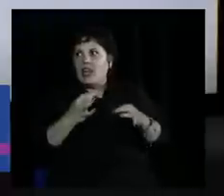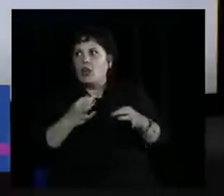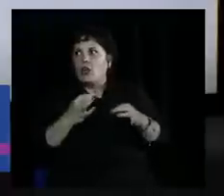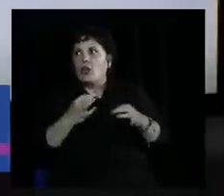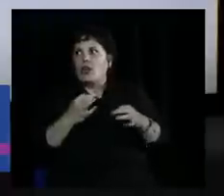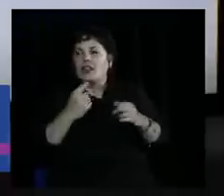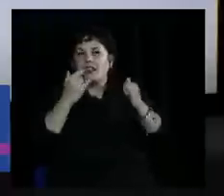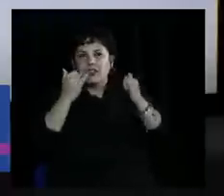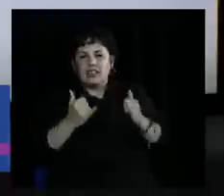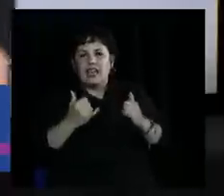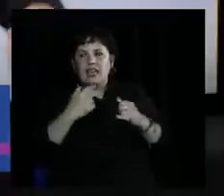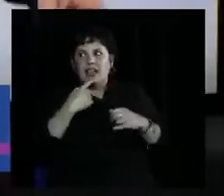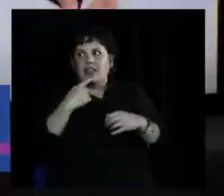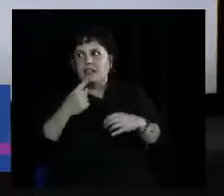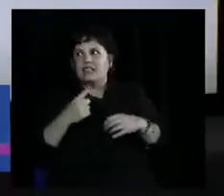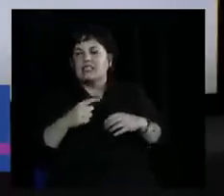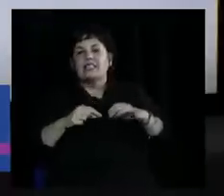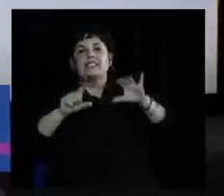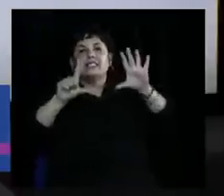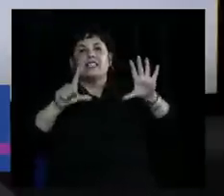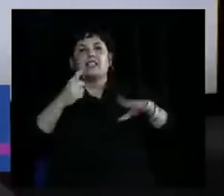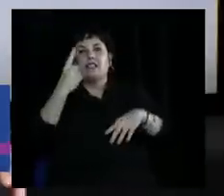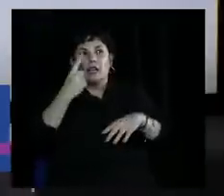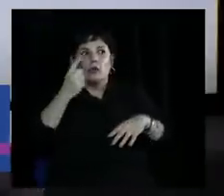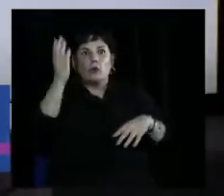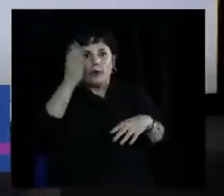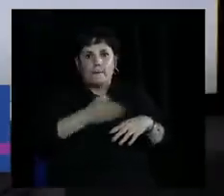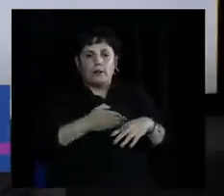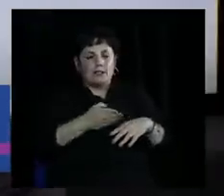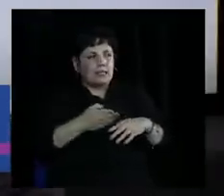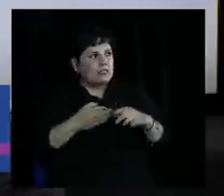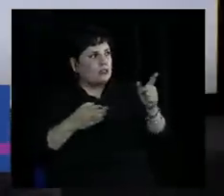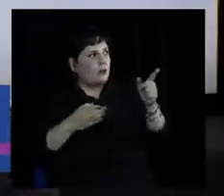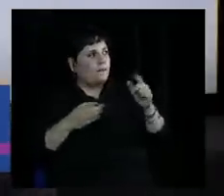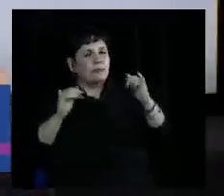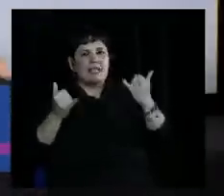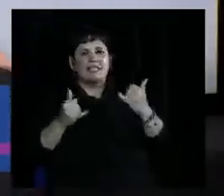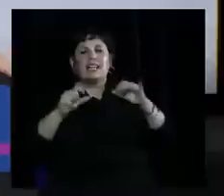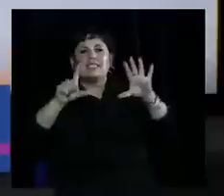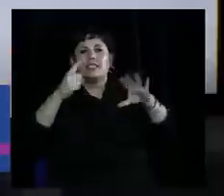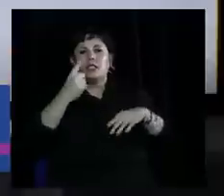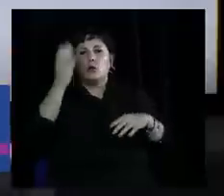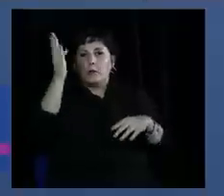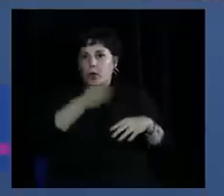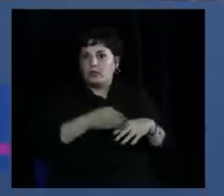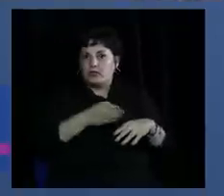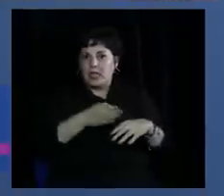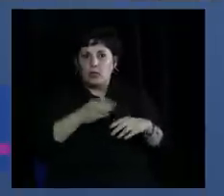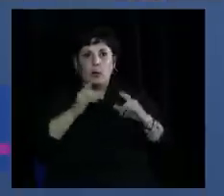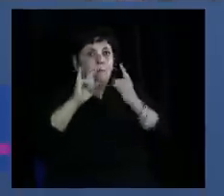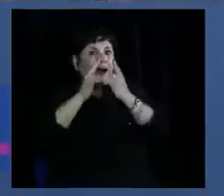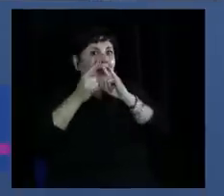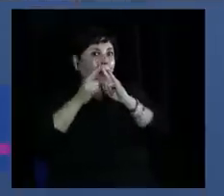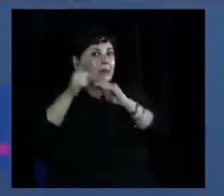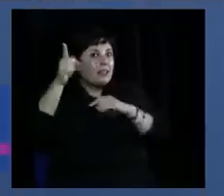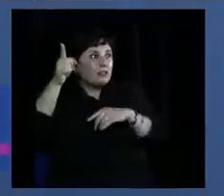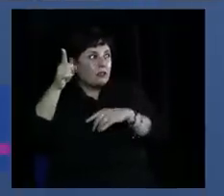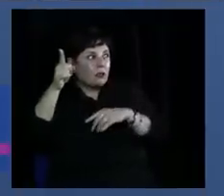producción lo tenía. El 71%, yo lo estamos viendo en la pantalla, 71% del